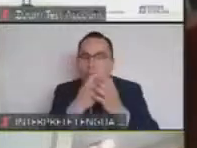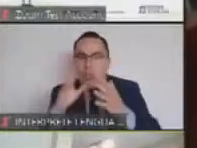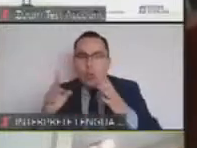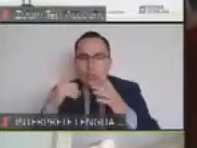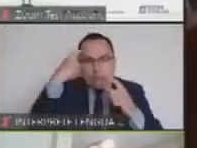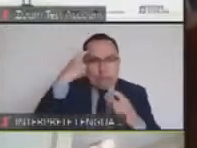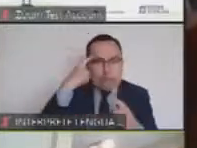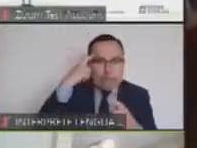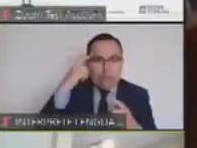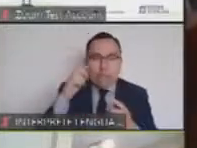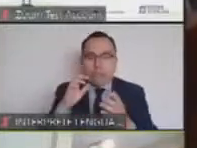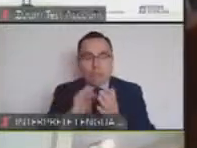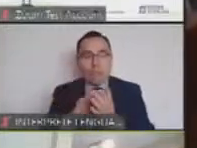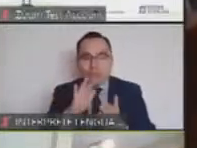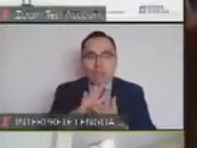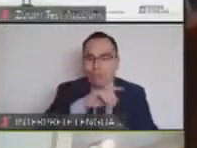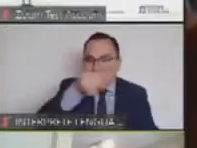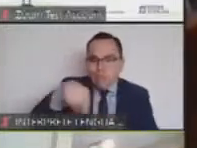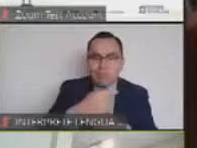la seguridad humana.